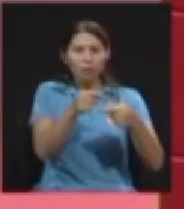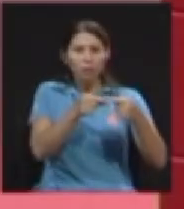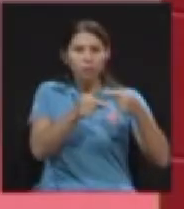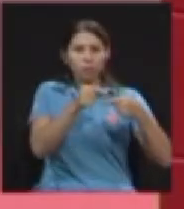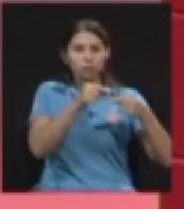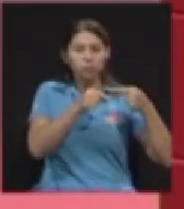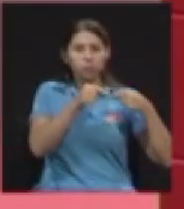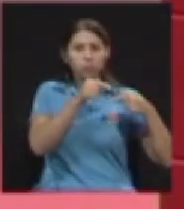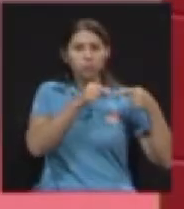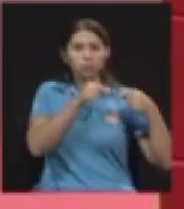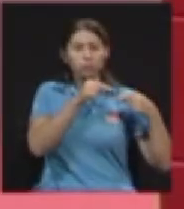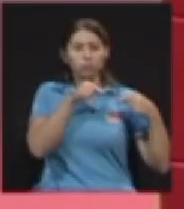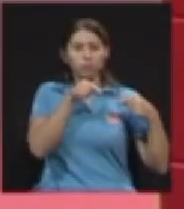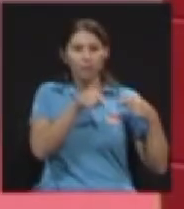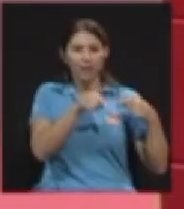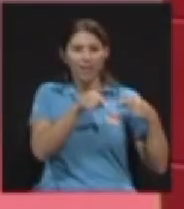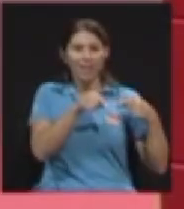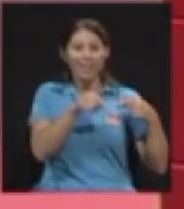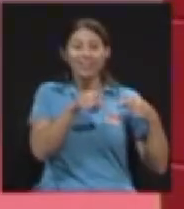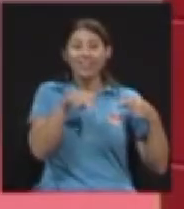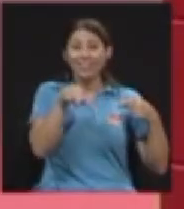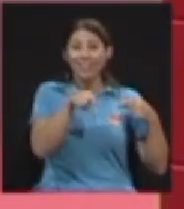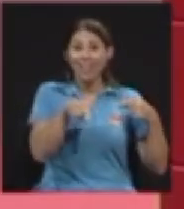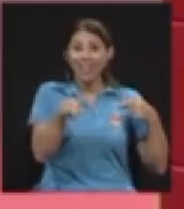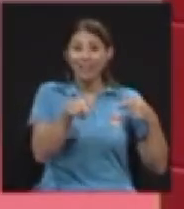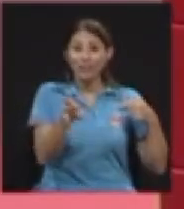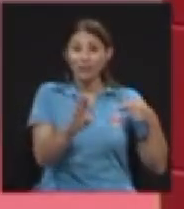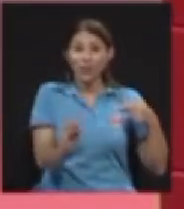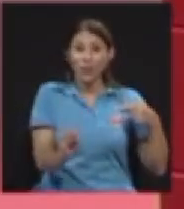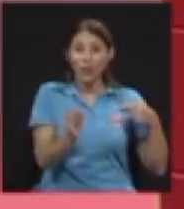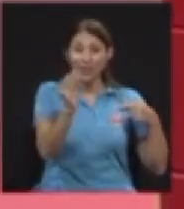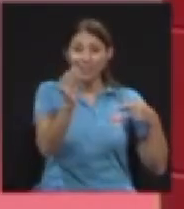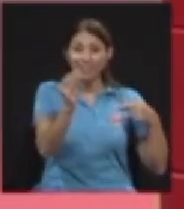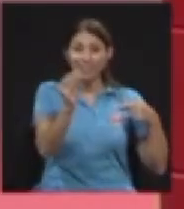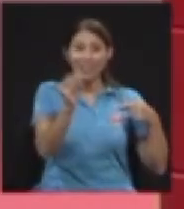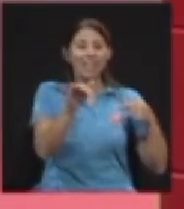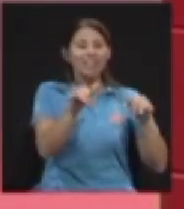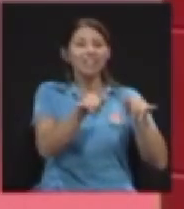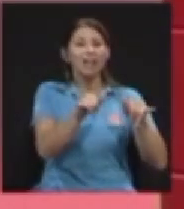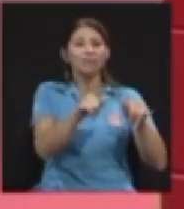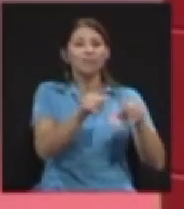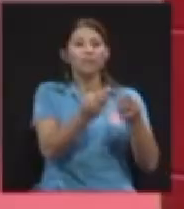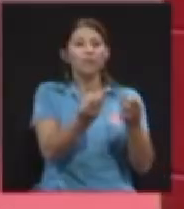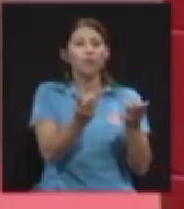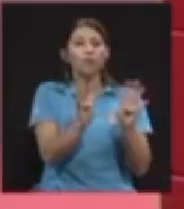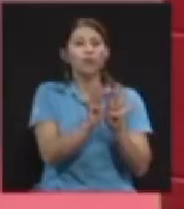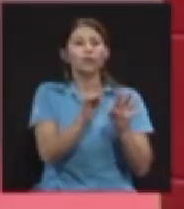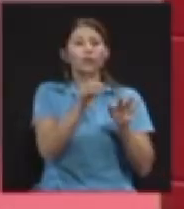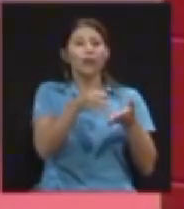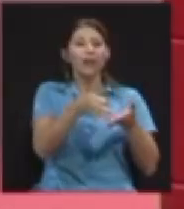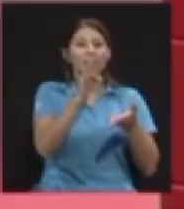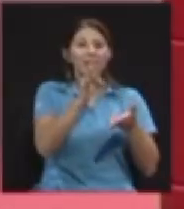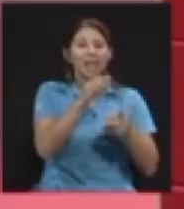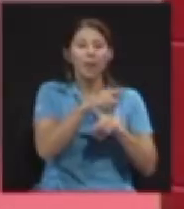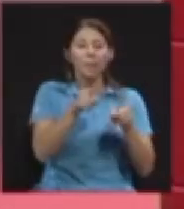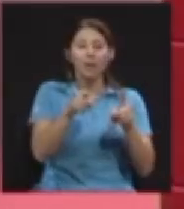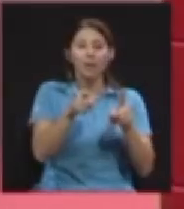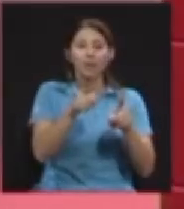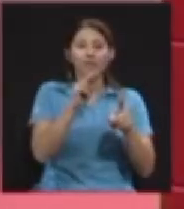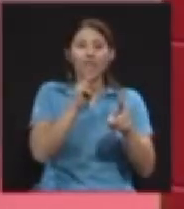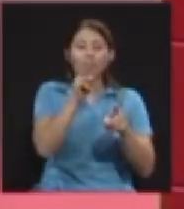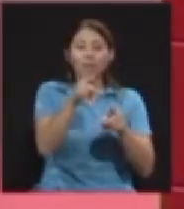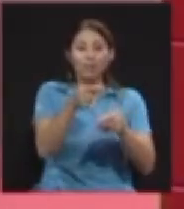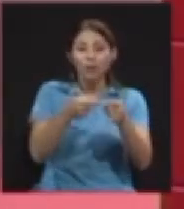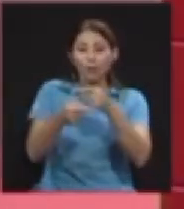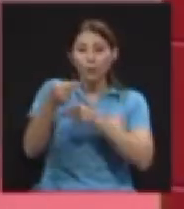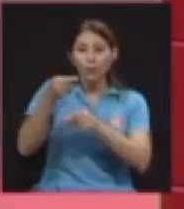esos chicos que están en una cafetería y sale de otra manera, que me parece que fue una manera creativa de mostrar